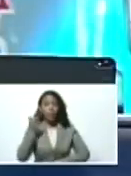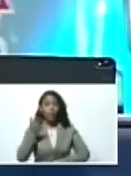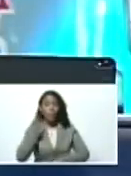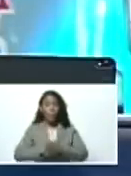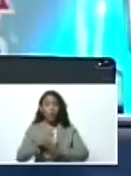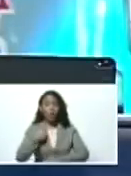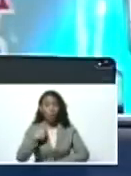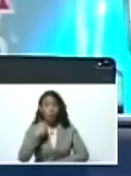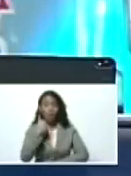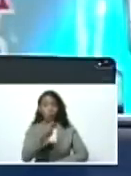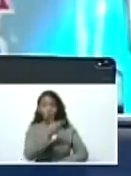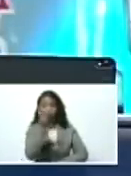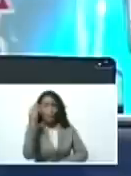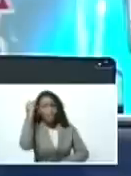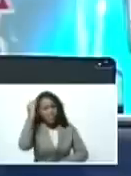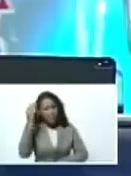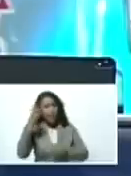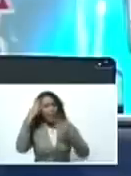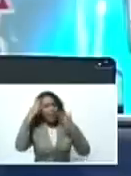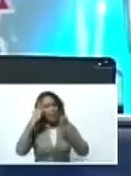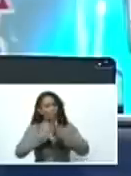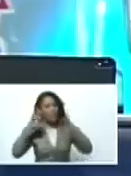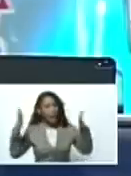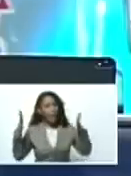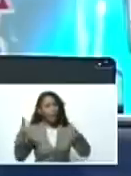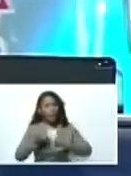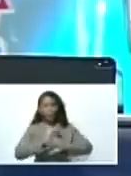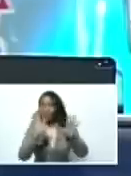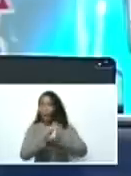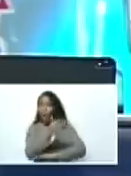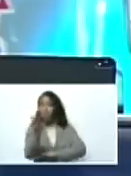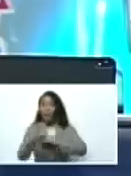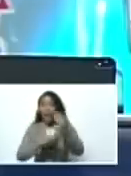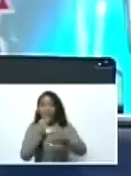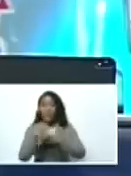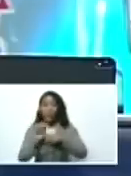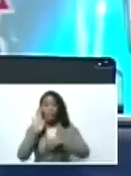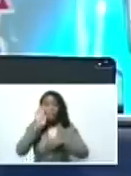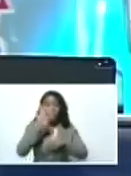ustedes, piensen en grande. Ya ustedes dieron este paso.